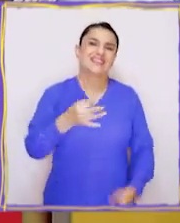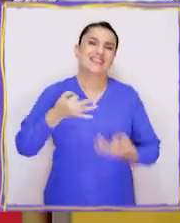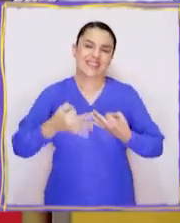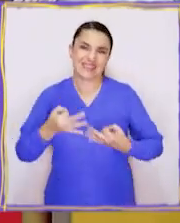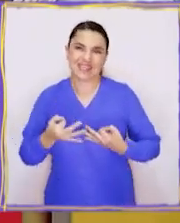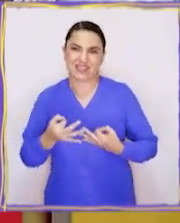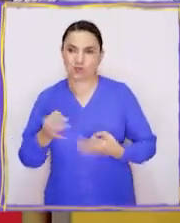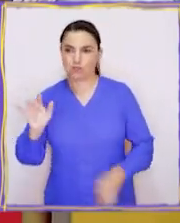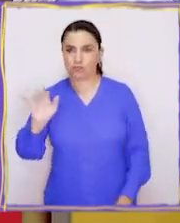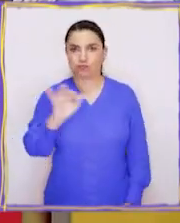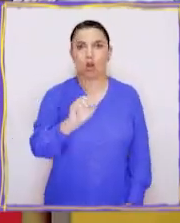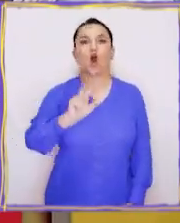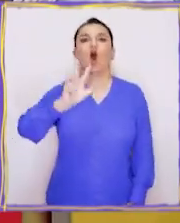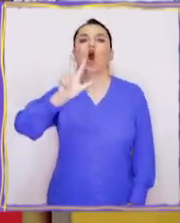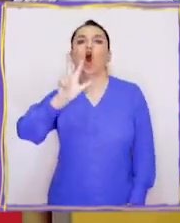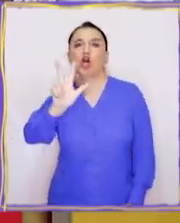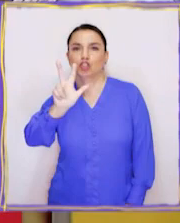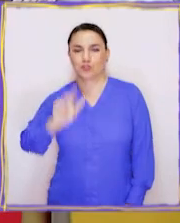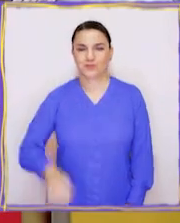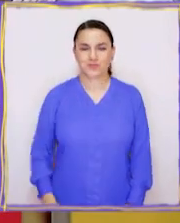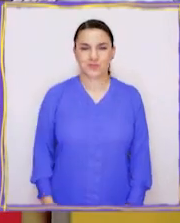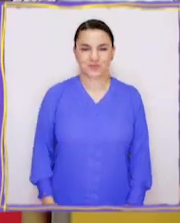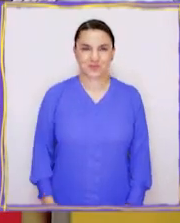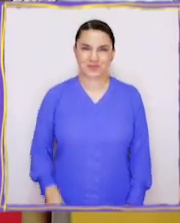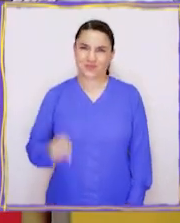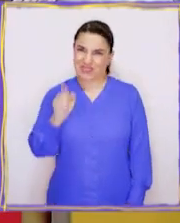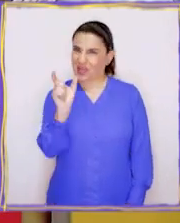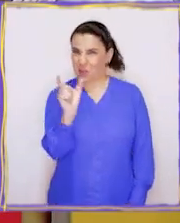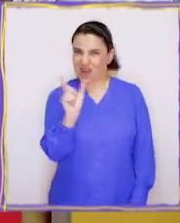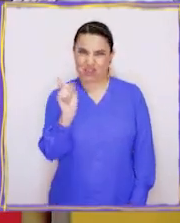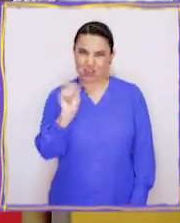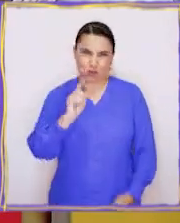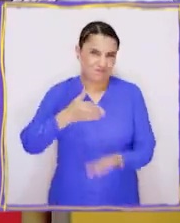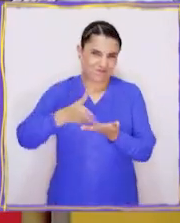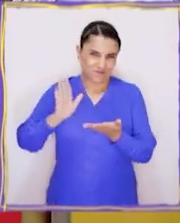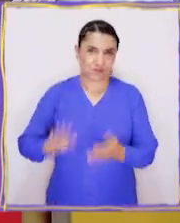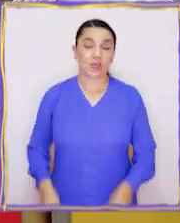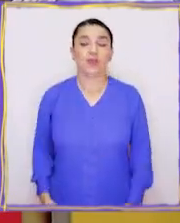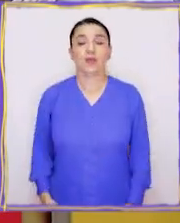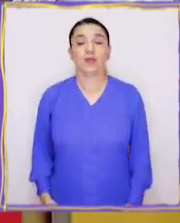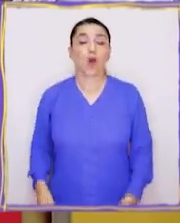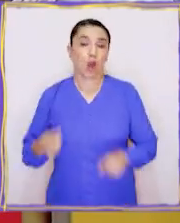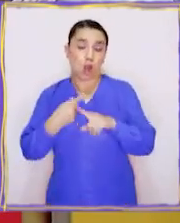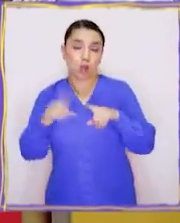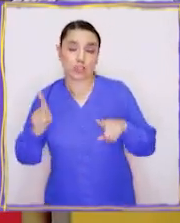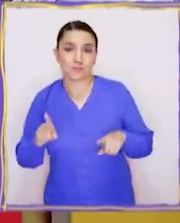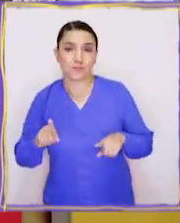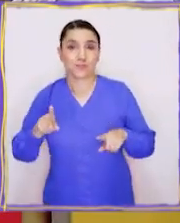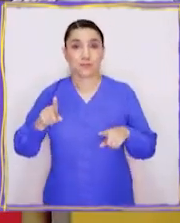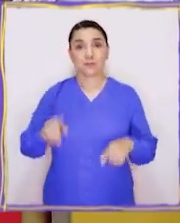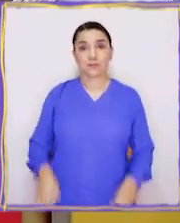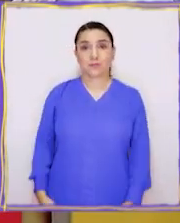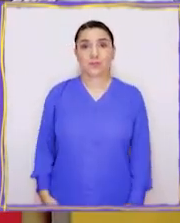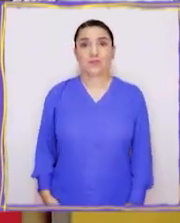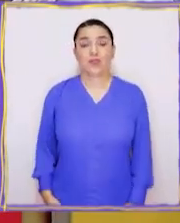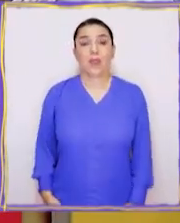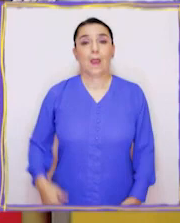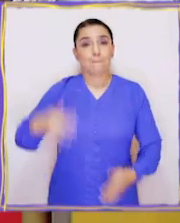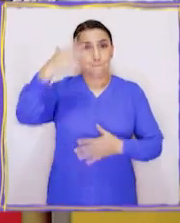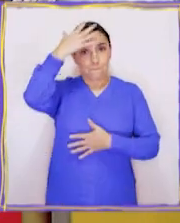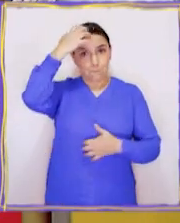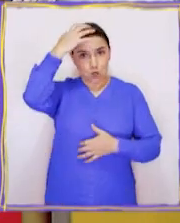¡Exacto! Tiene 8. Creo que esta palabra no nos sirve. Revisemos con mono.